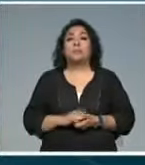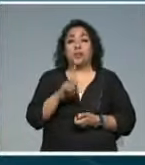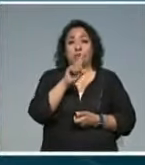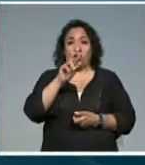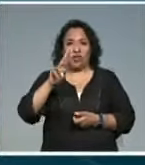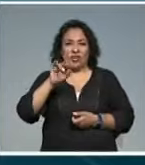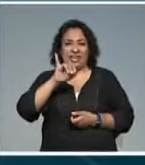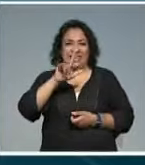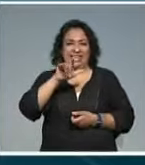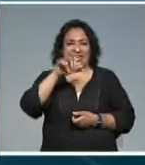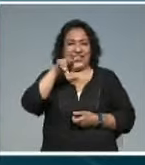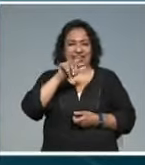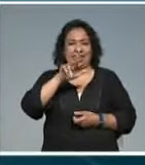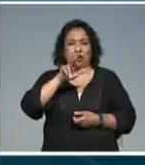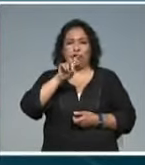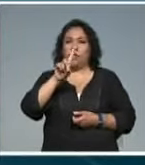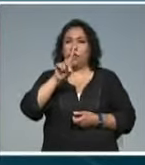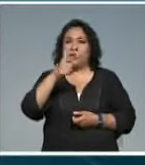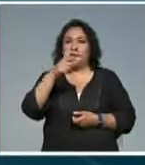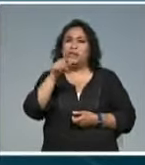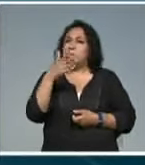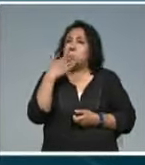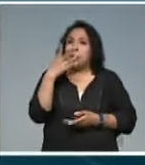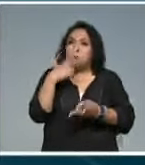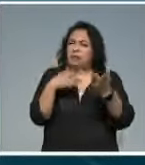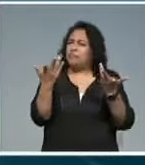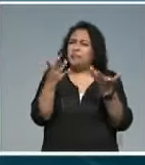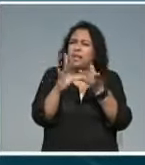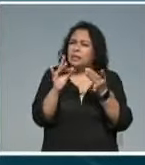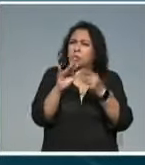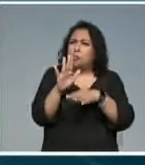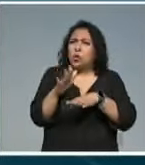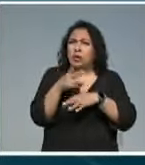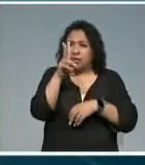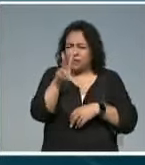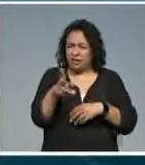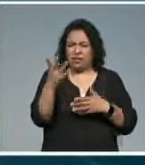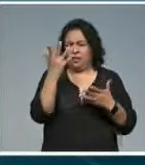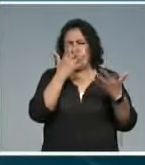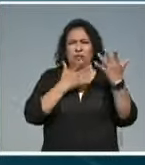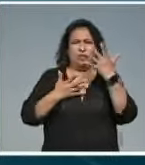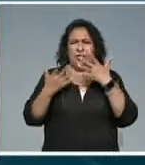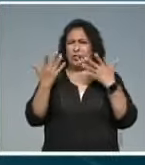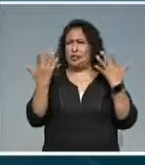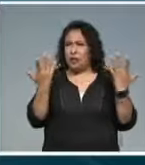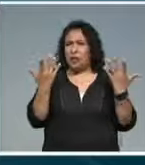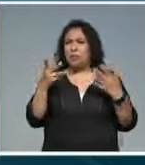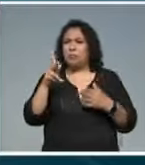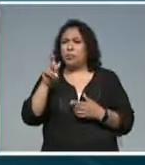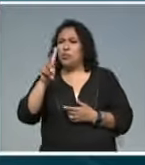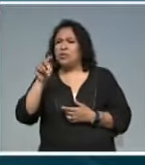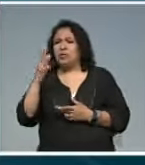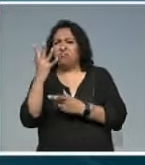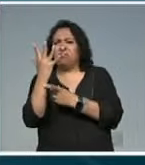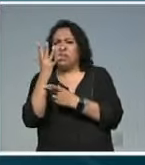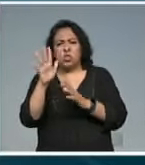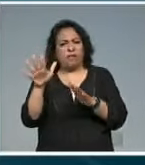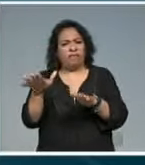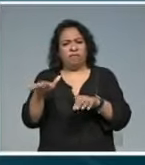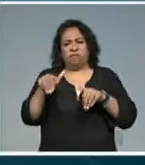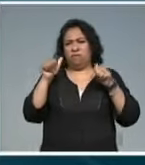Doctora Ileana Rodríguez Santibáñez, bienvenida. Explícanos por qué de verdad hay una confusión. Por un lado, Putin dijo, bueno, yo ya